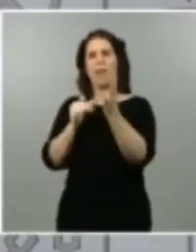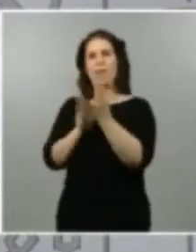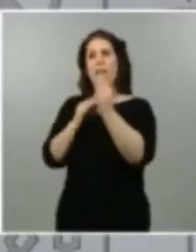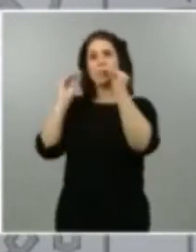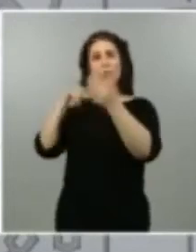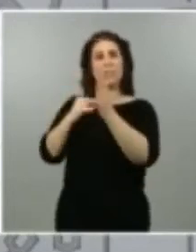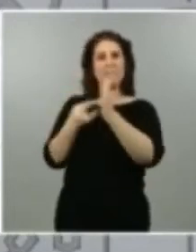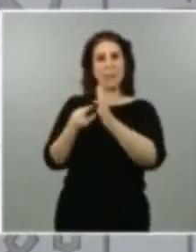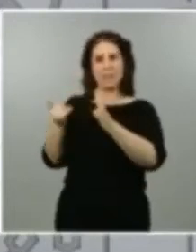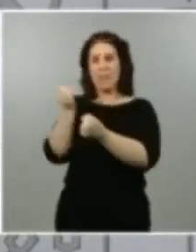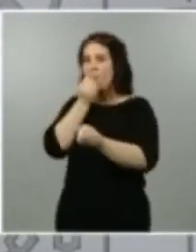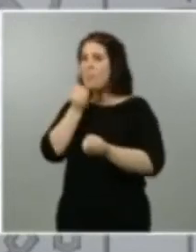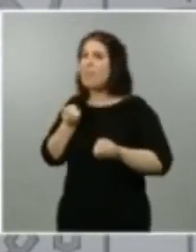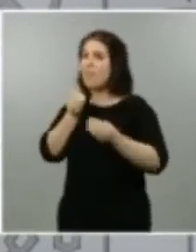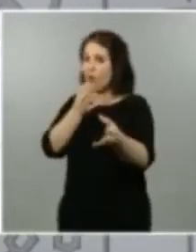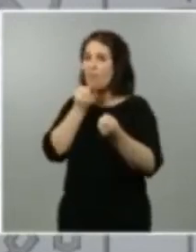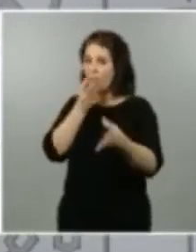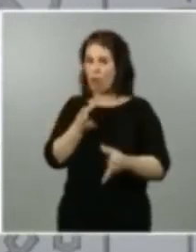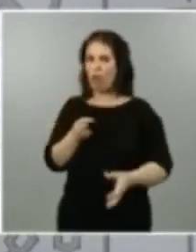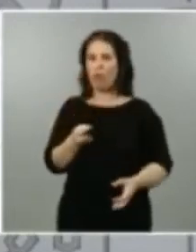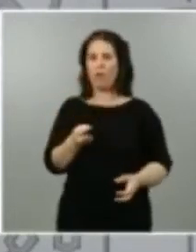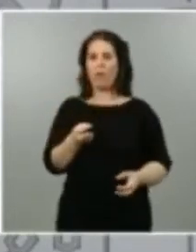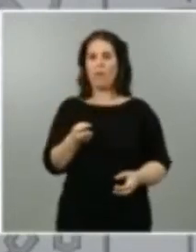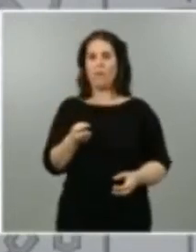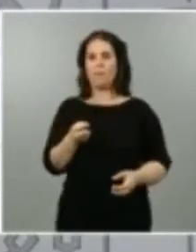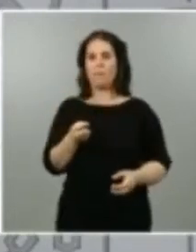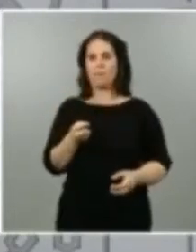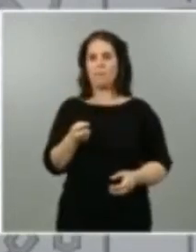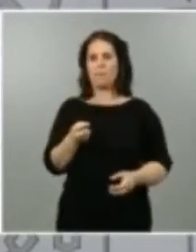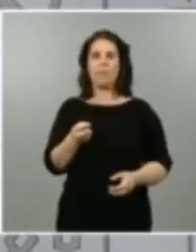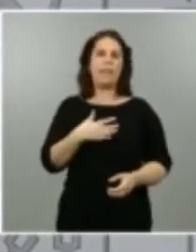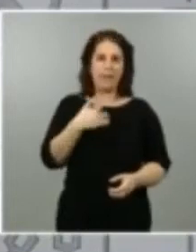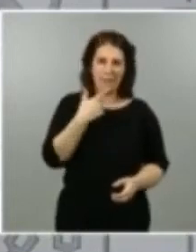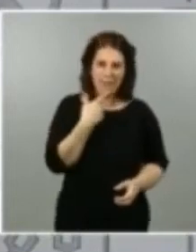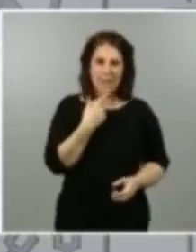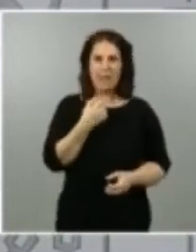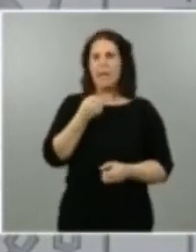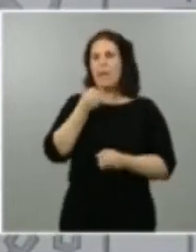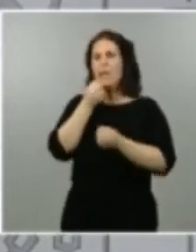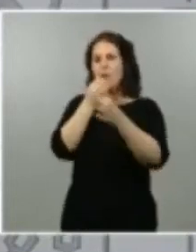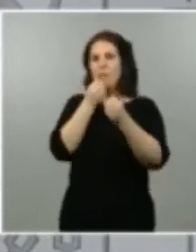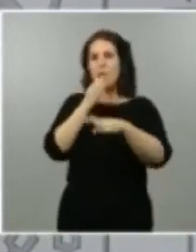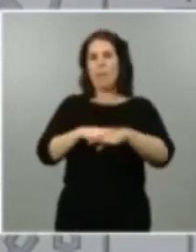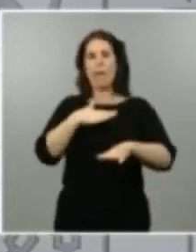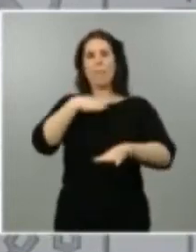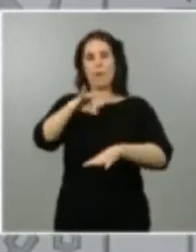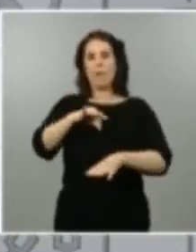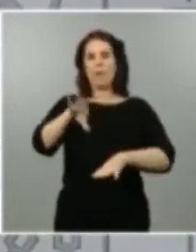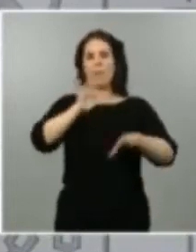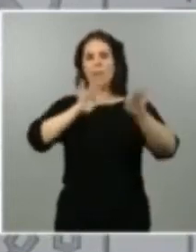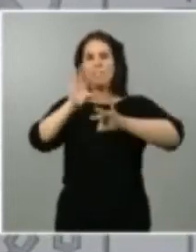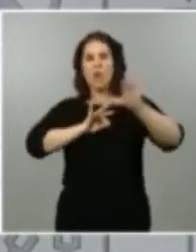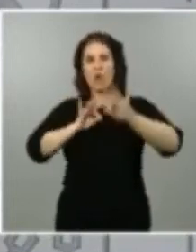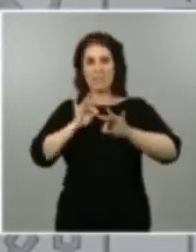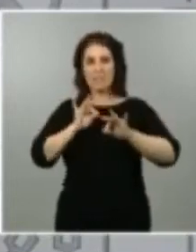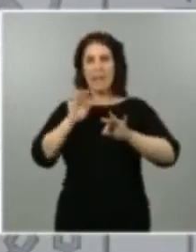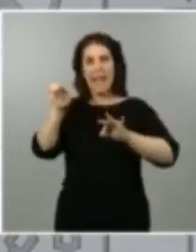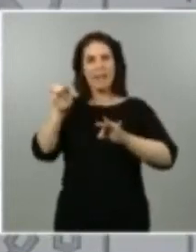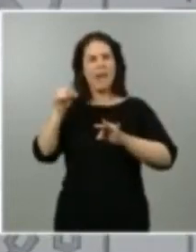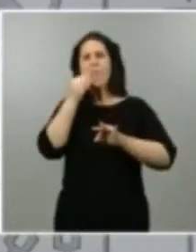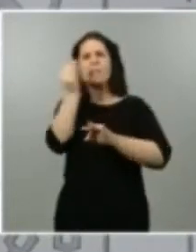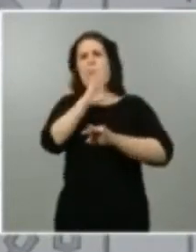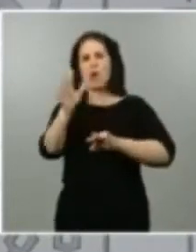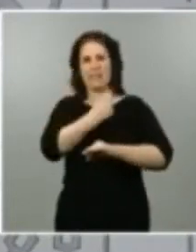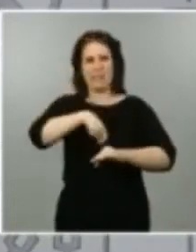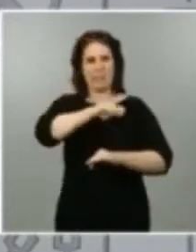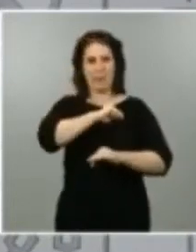es decir la información que se necesita para tomar las decisiones mejores de españa tenemos unos sistemas de información muy